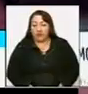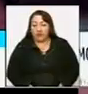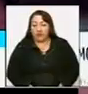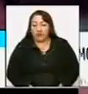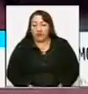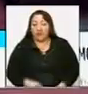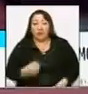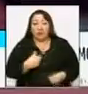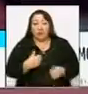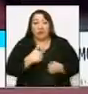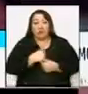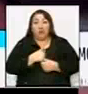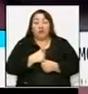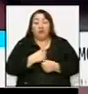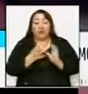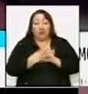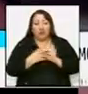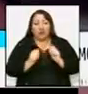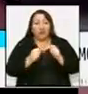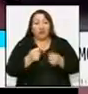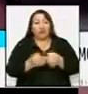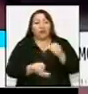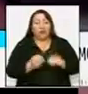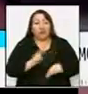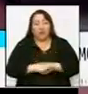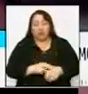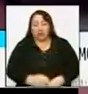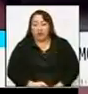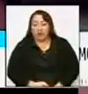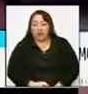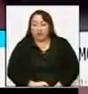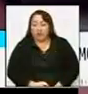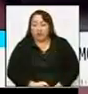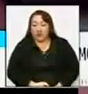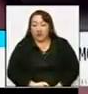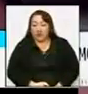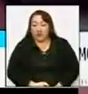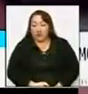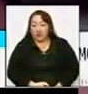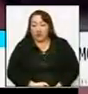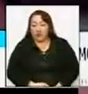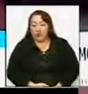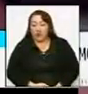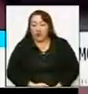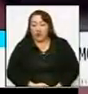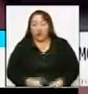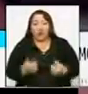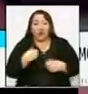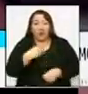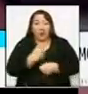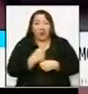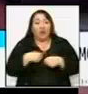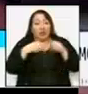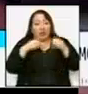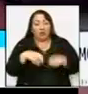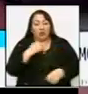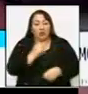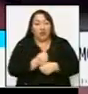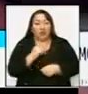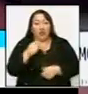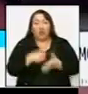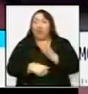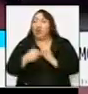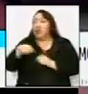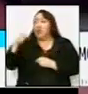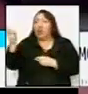acogió, renuncia al partido. Y con copia al Jurado Nacional de Elecciones. Por principio es lo que corresponde. Cuando usted da un trabajo, renuncia al trabajo,